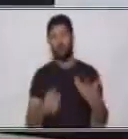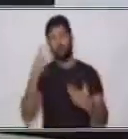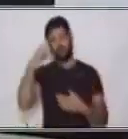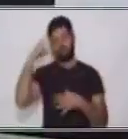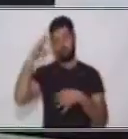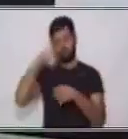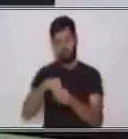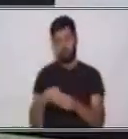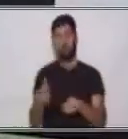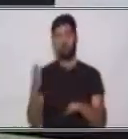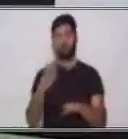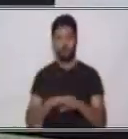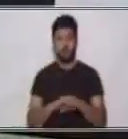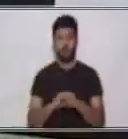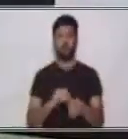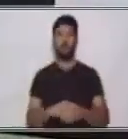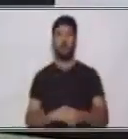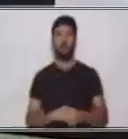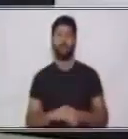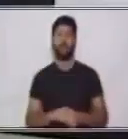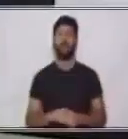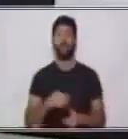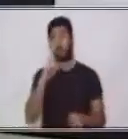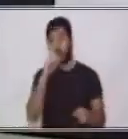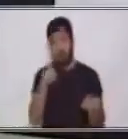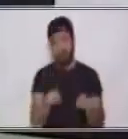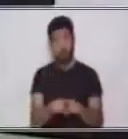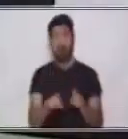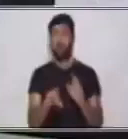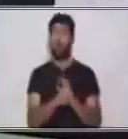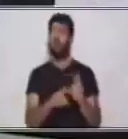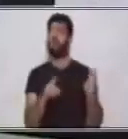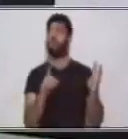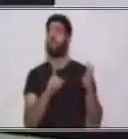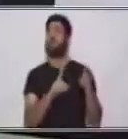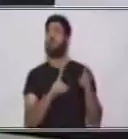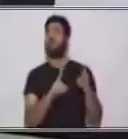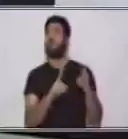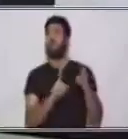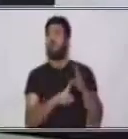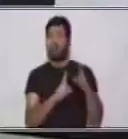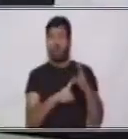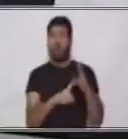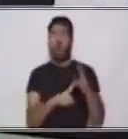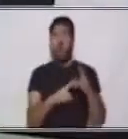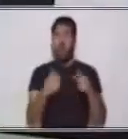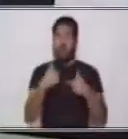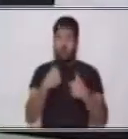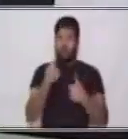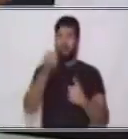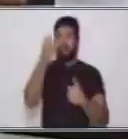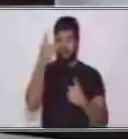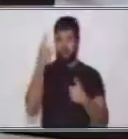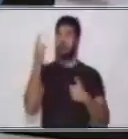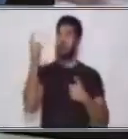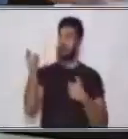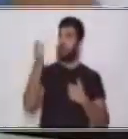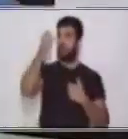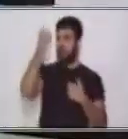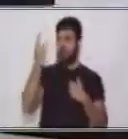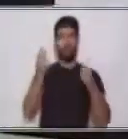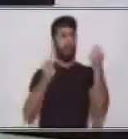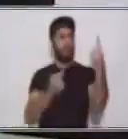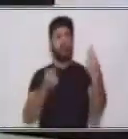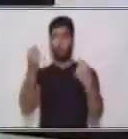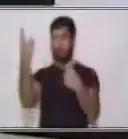las, para que nos pueda servir la lectura es que nosotros podemos entendernos y entender a los demás. Y esto también es muy